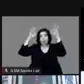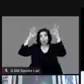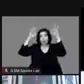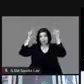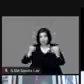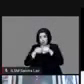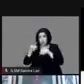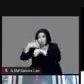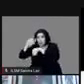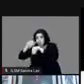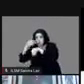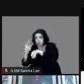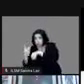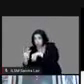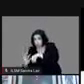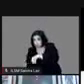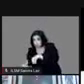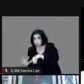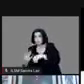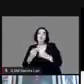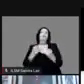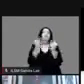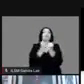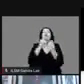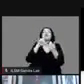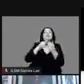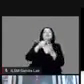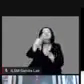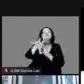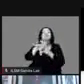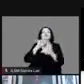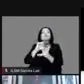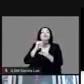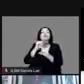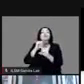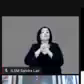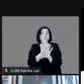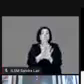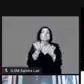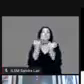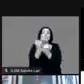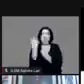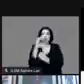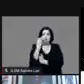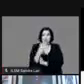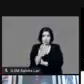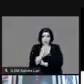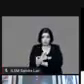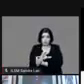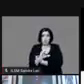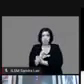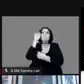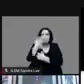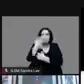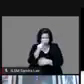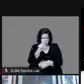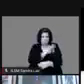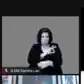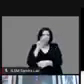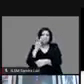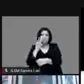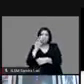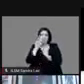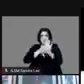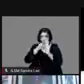fuentes de consulta pueden consultar pueden citar por supuesto estos videos que estarán pronto disponibles en un canal de youtube